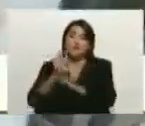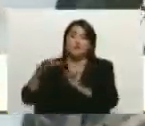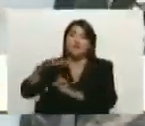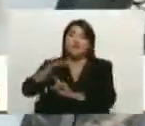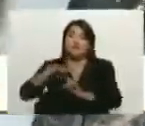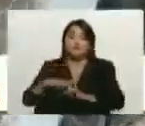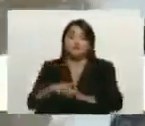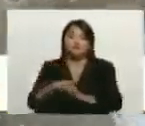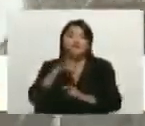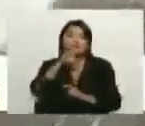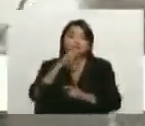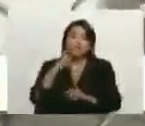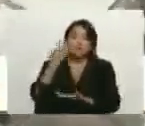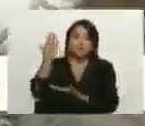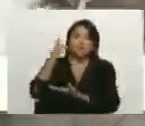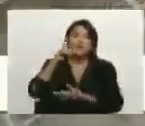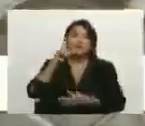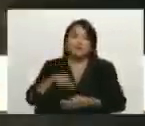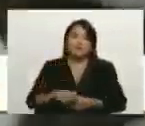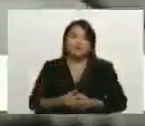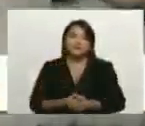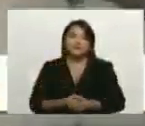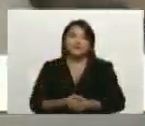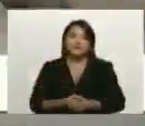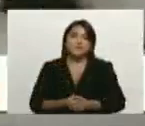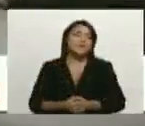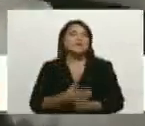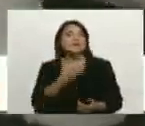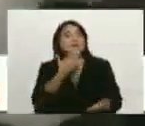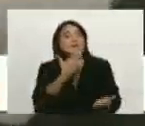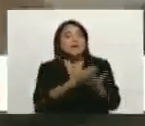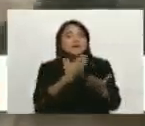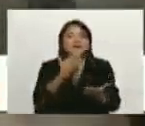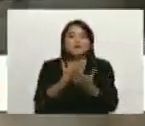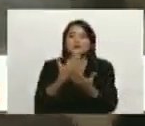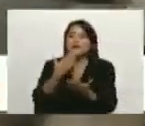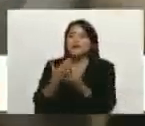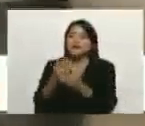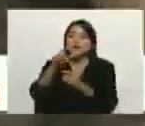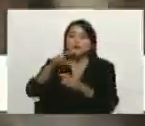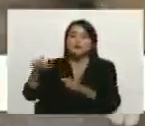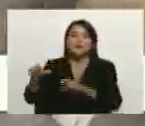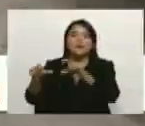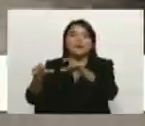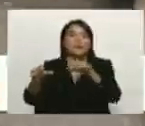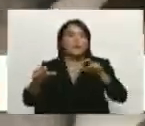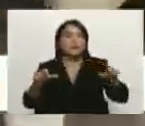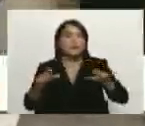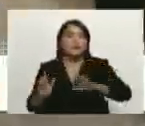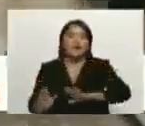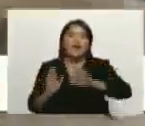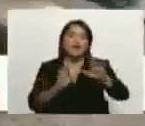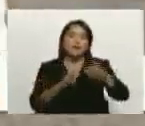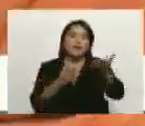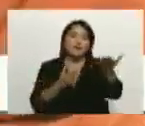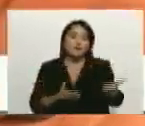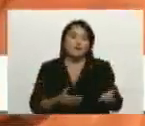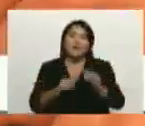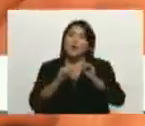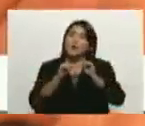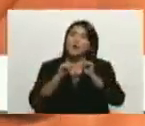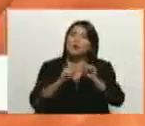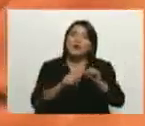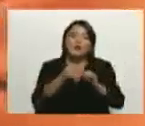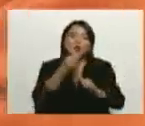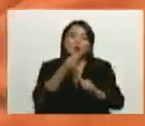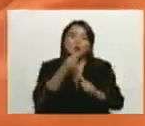al perro mucuchíes. Además, agradeció a todas las personas que en oportunidades apoyan para mantener la